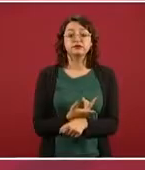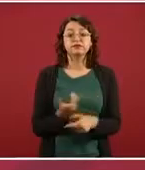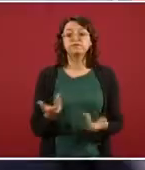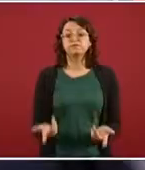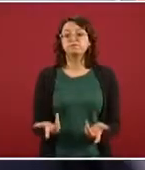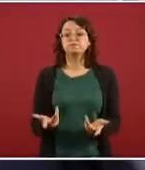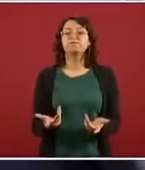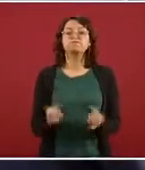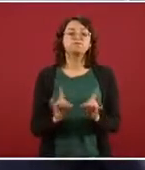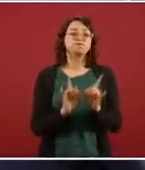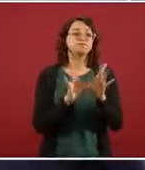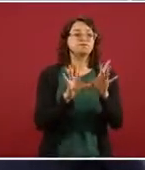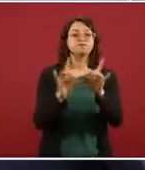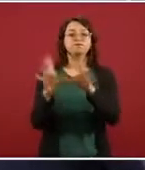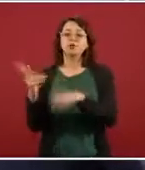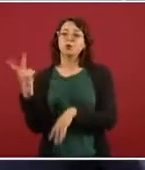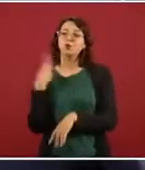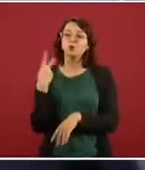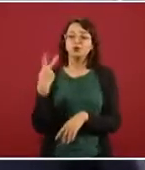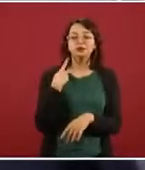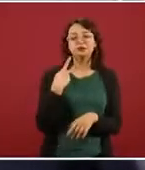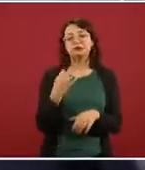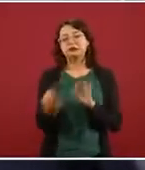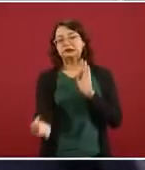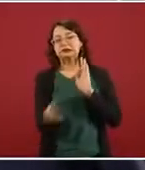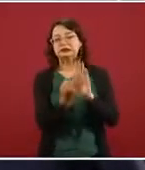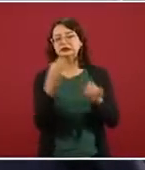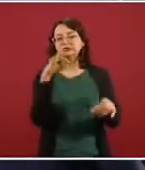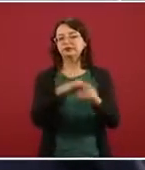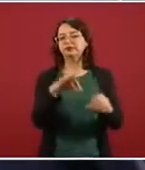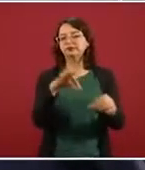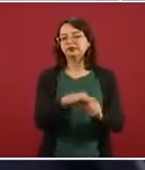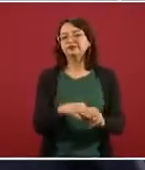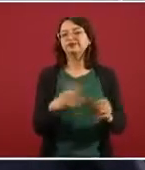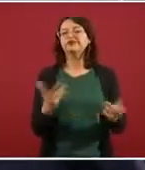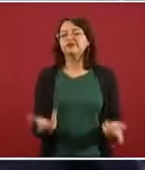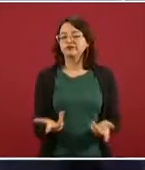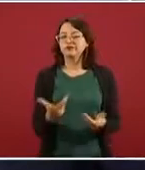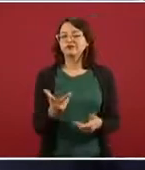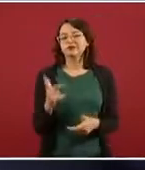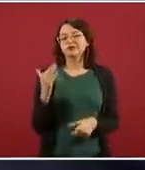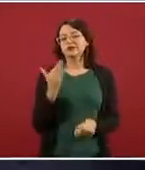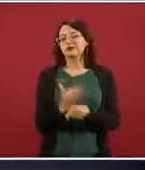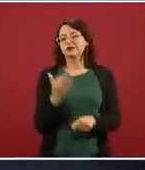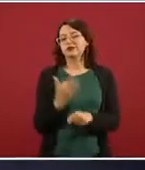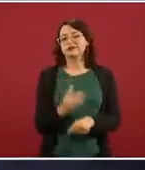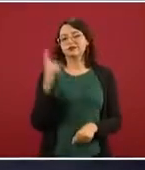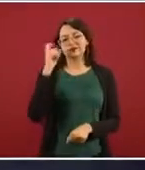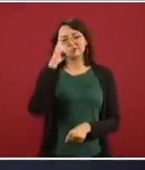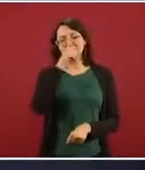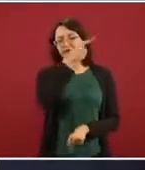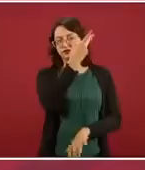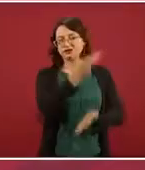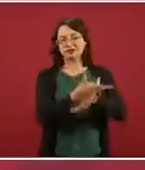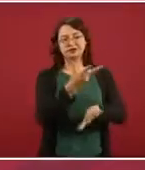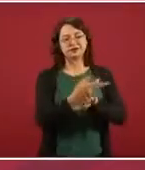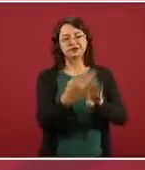también políticas, electorales, siempre hablamos de que ahora hay una temporada especial en Estados